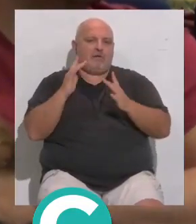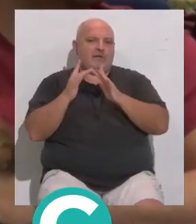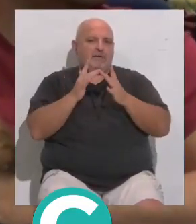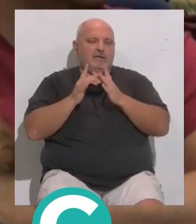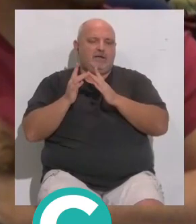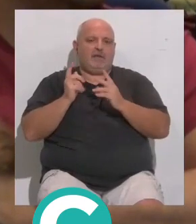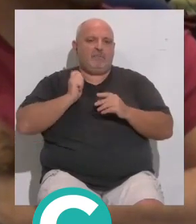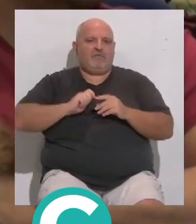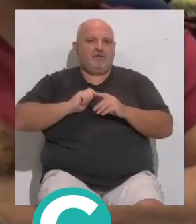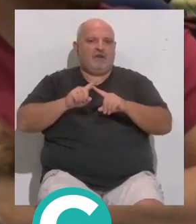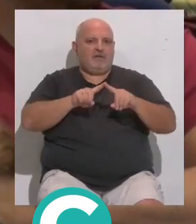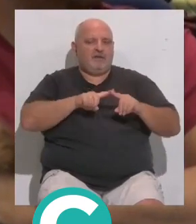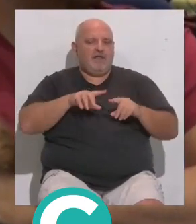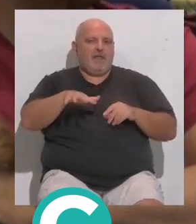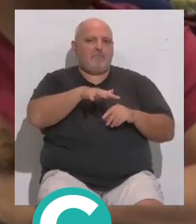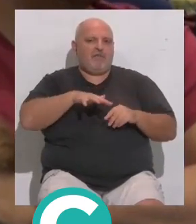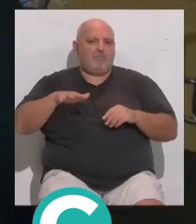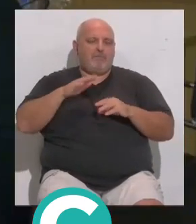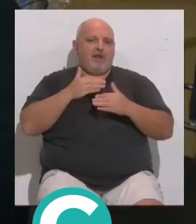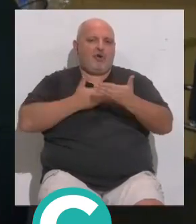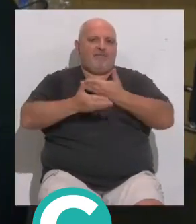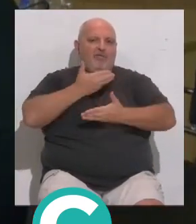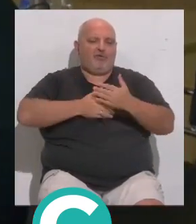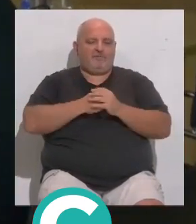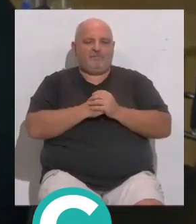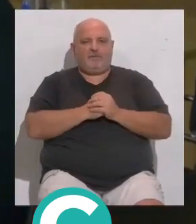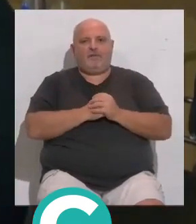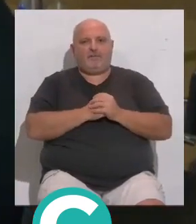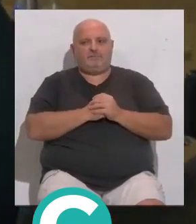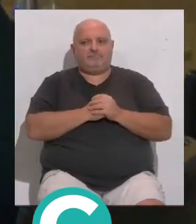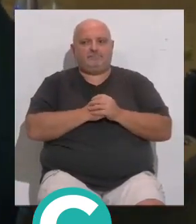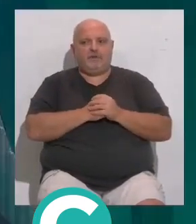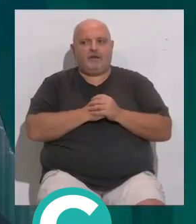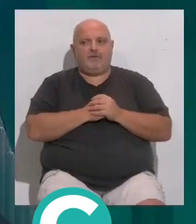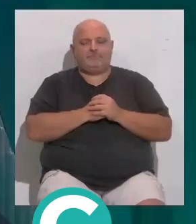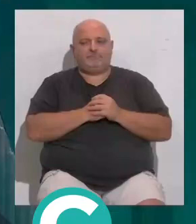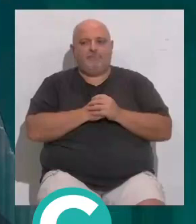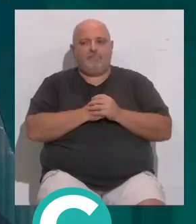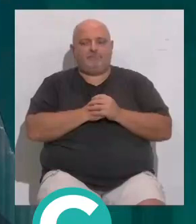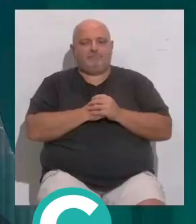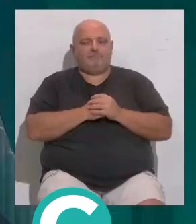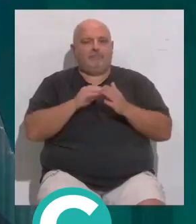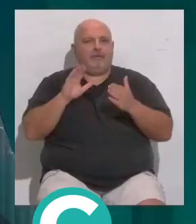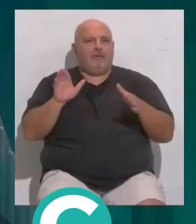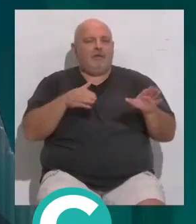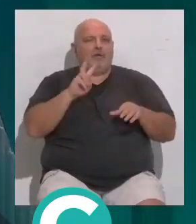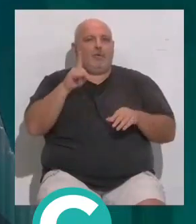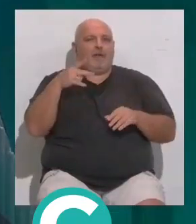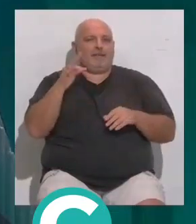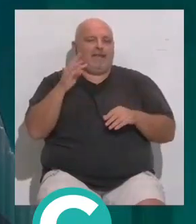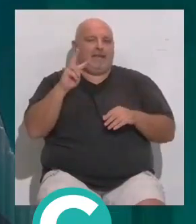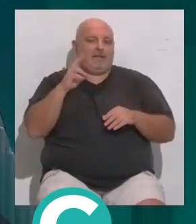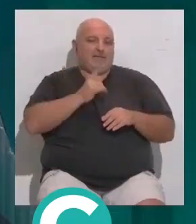entre los profesionales y espacios para la colaboración. Y la Unión General de